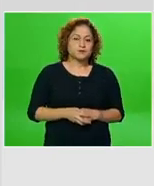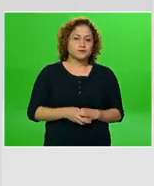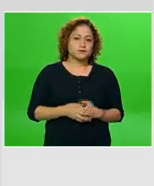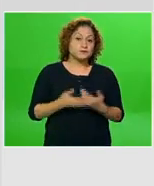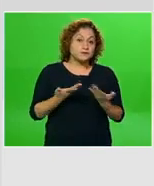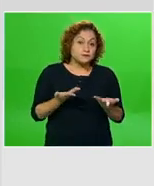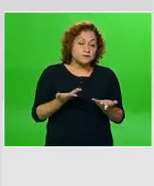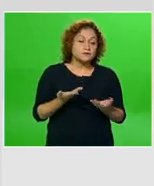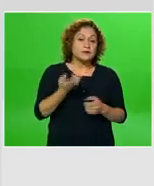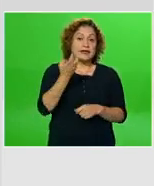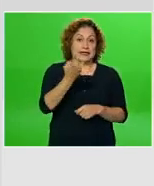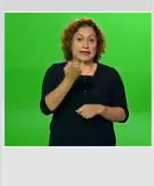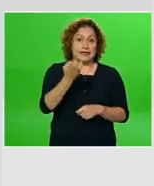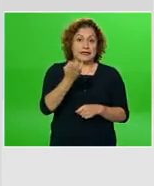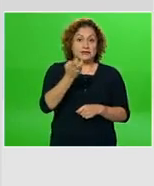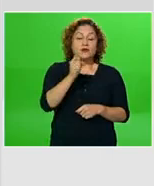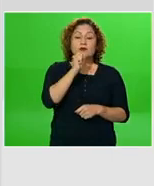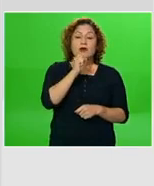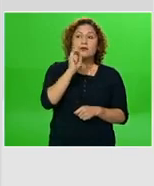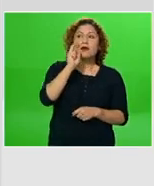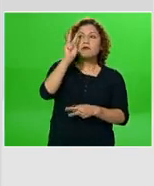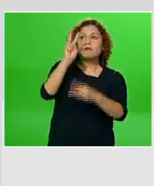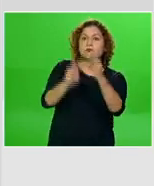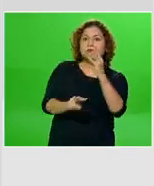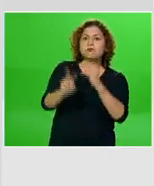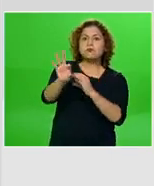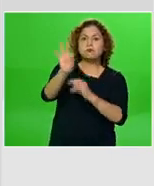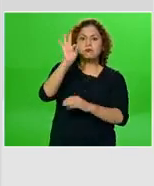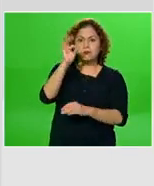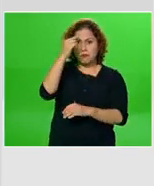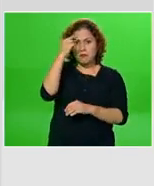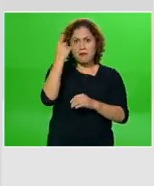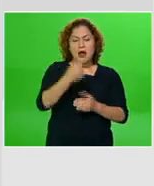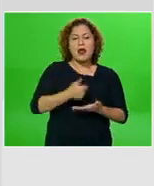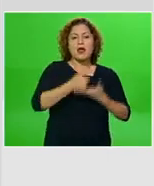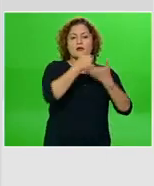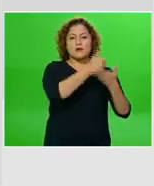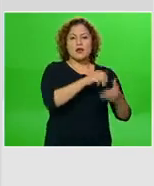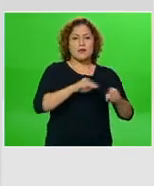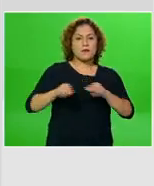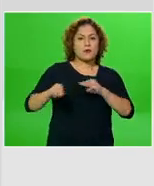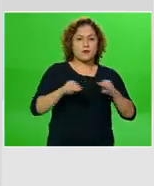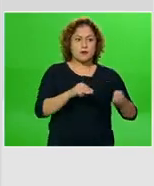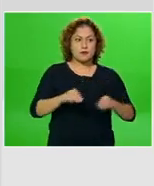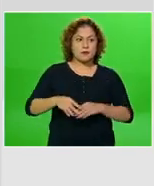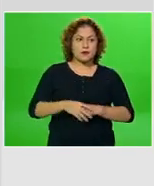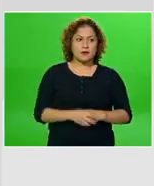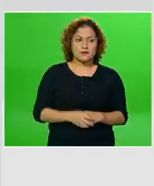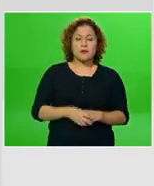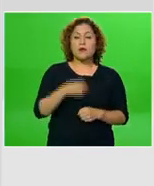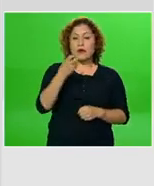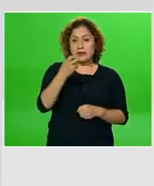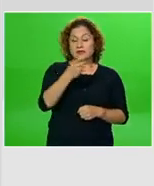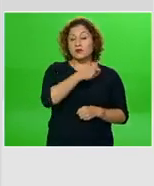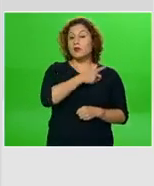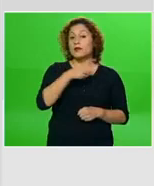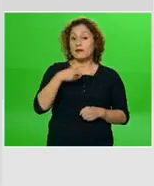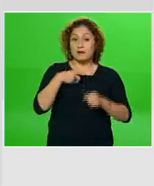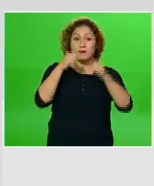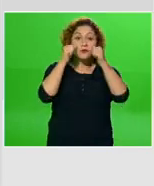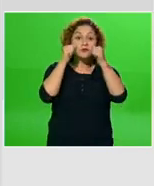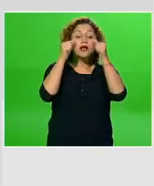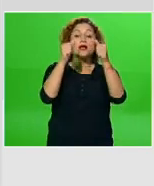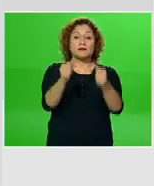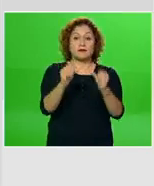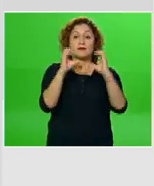queremos lograr ya ningún movimiento terminamos nuestro mundo post entonces tenemos que tomar en cuenta que tenemos que cuidar ese